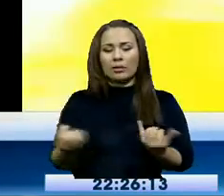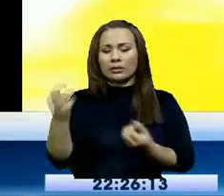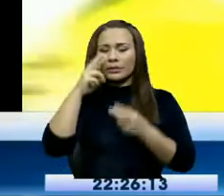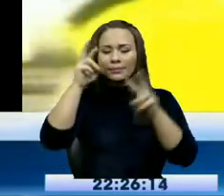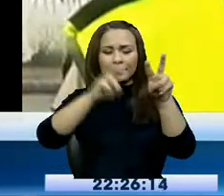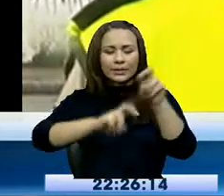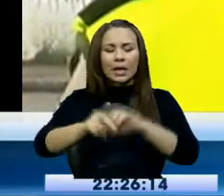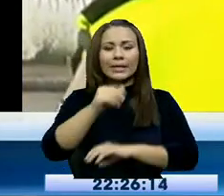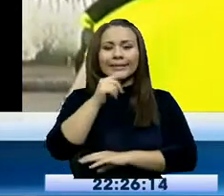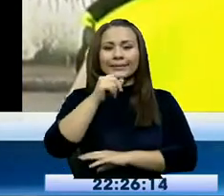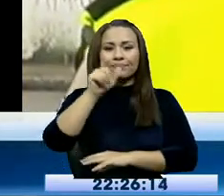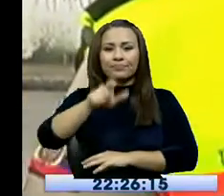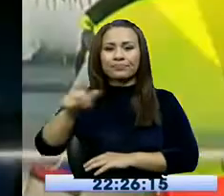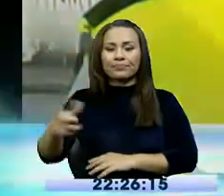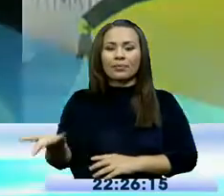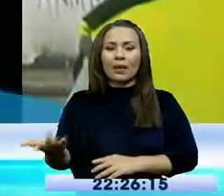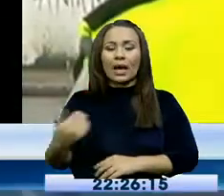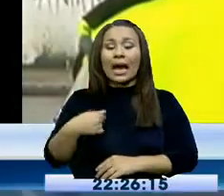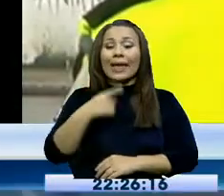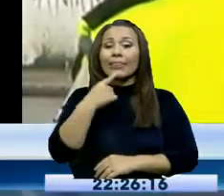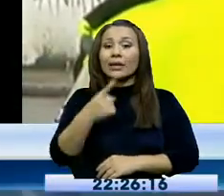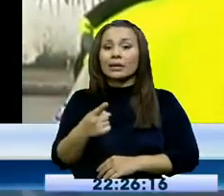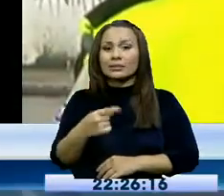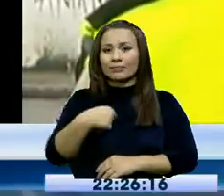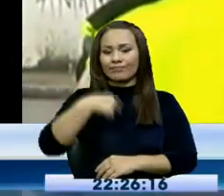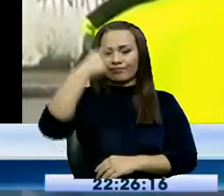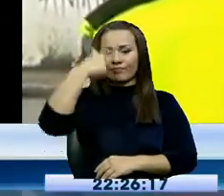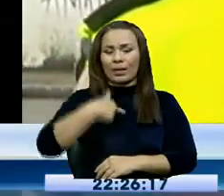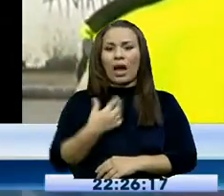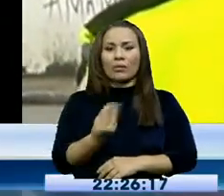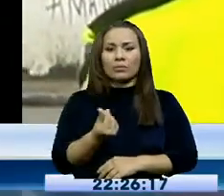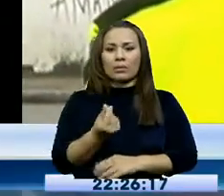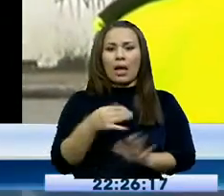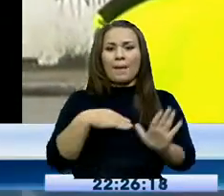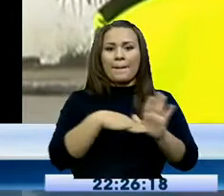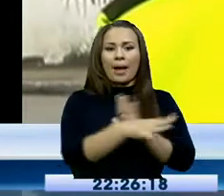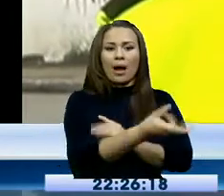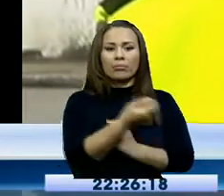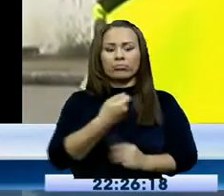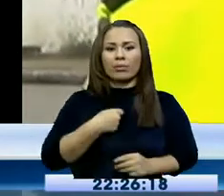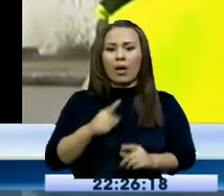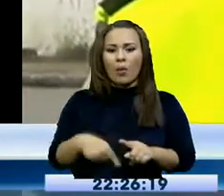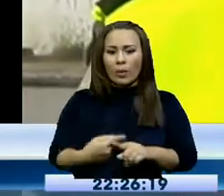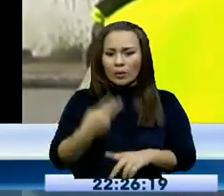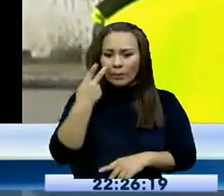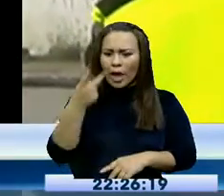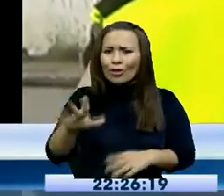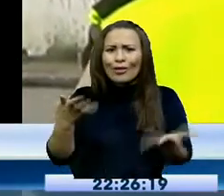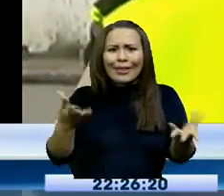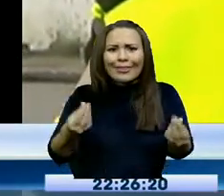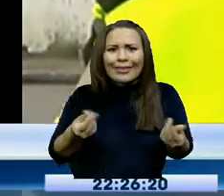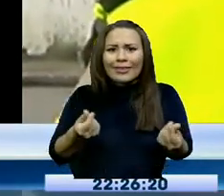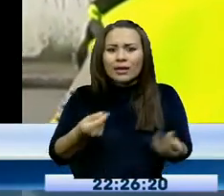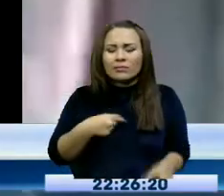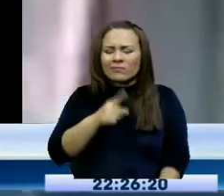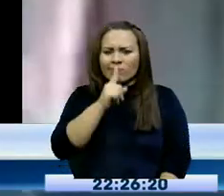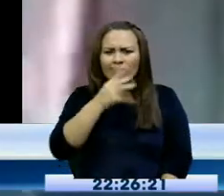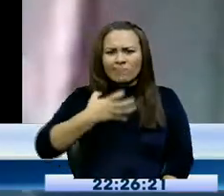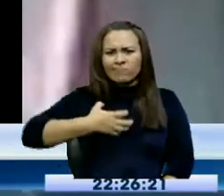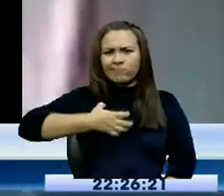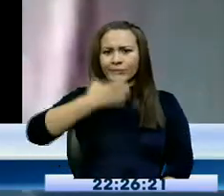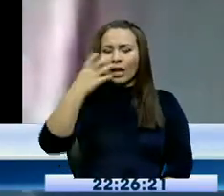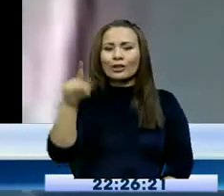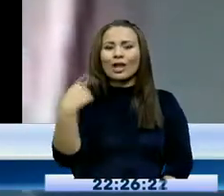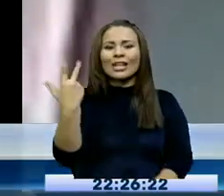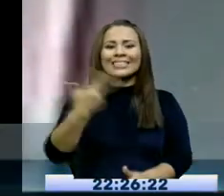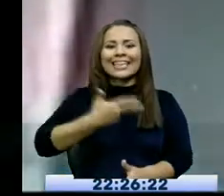información. Supuestamente aducían que el señor estaba retirando dinero. Pero al momento de percatarse que no poseía ningún tipo de dinero, sino solo tenía el cheque